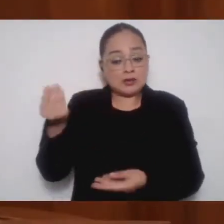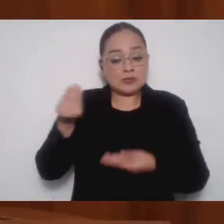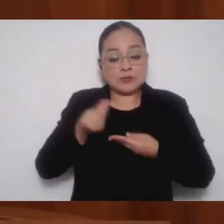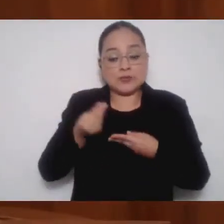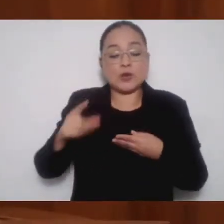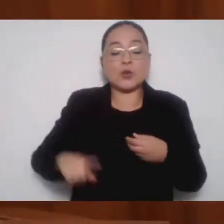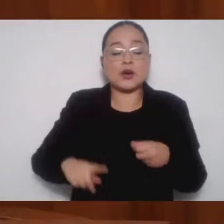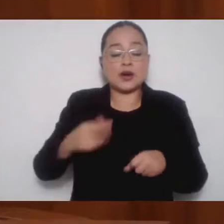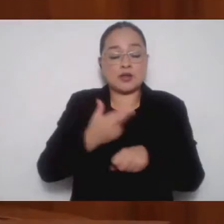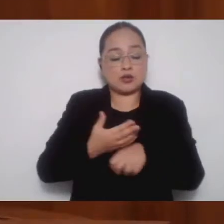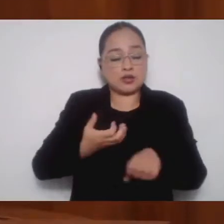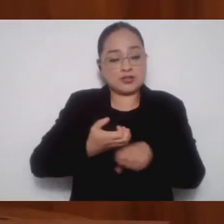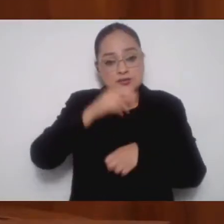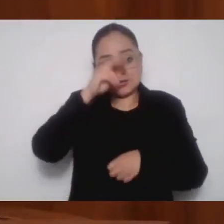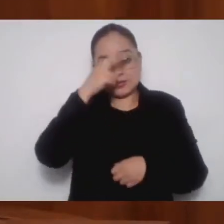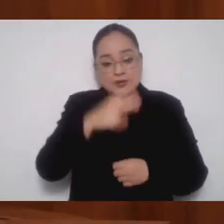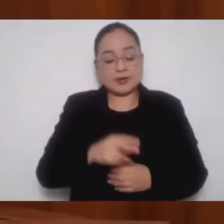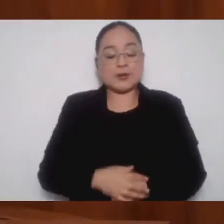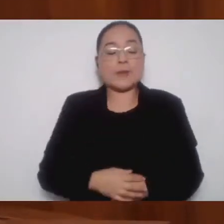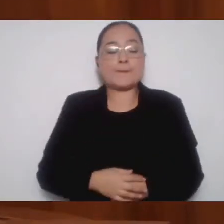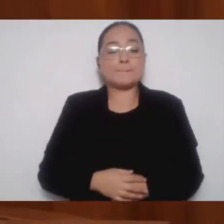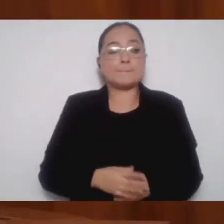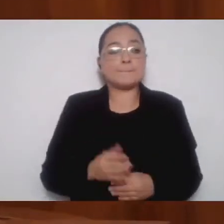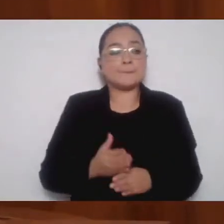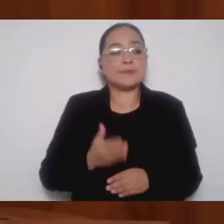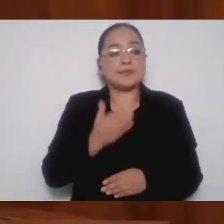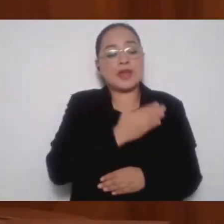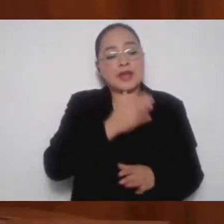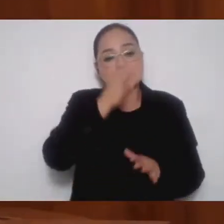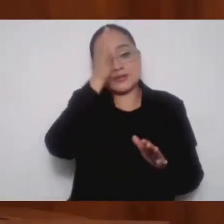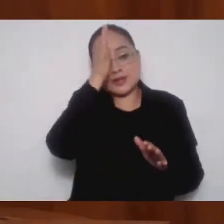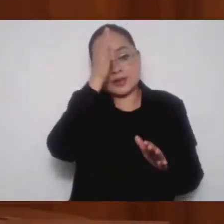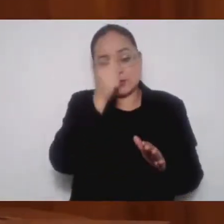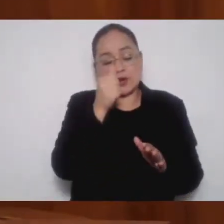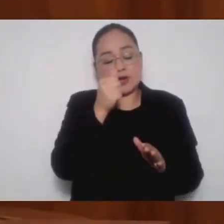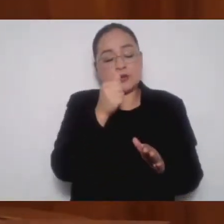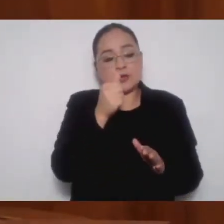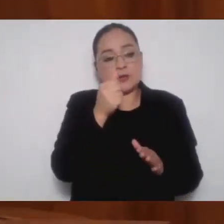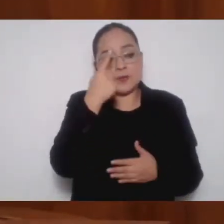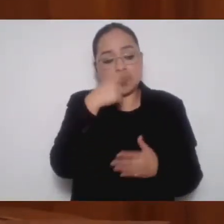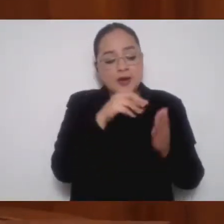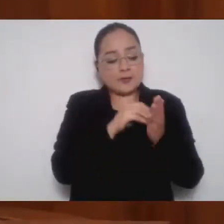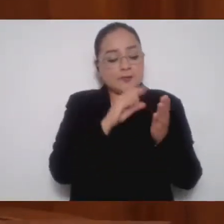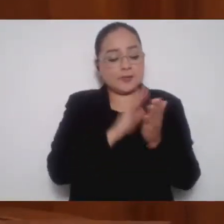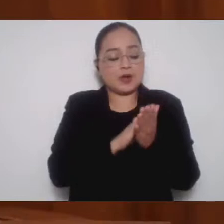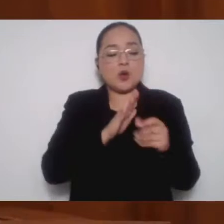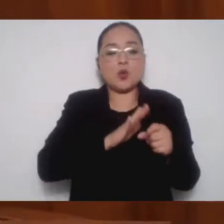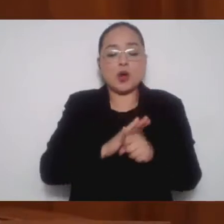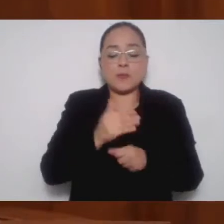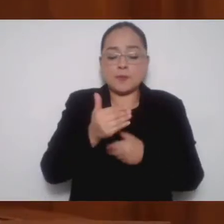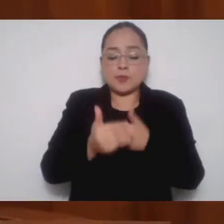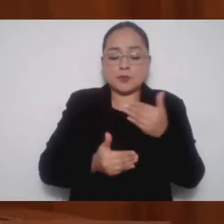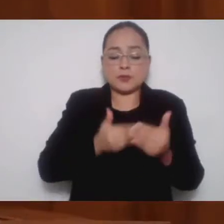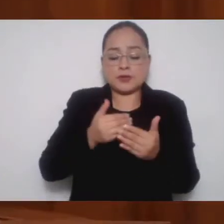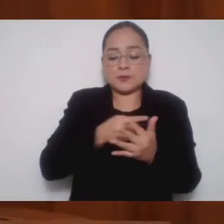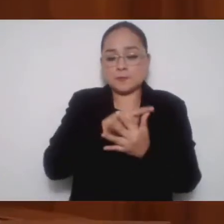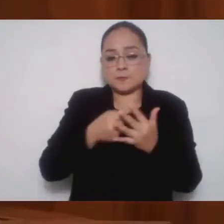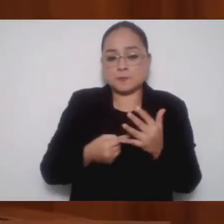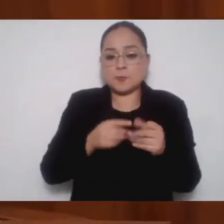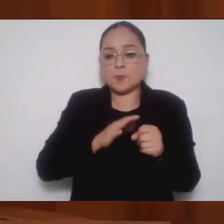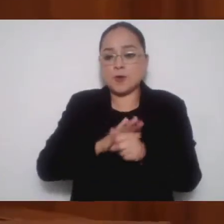el Ejecutivo Estatal. En acatamiento del acuerdo por el que se establece el proceso y